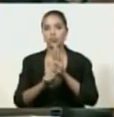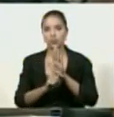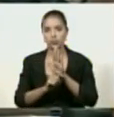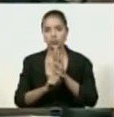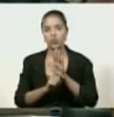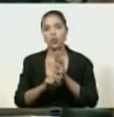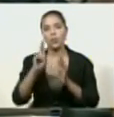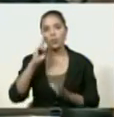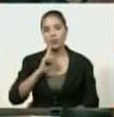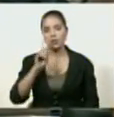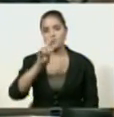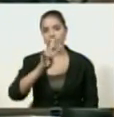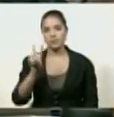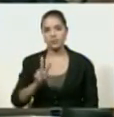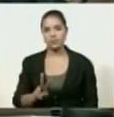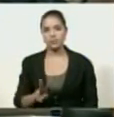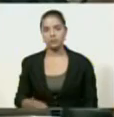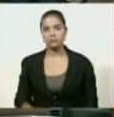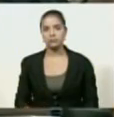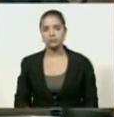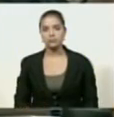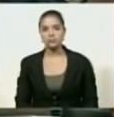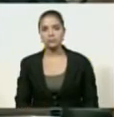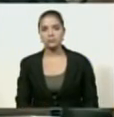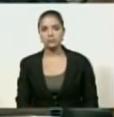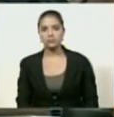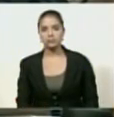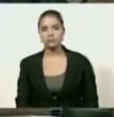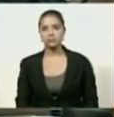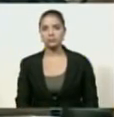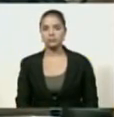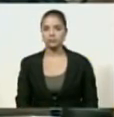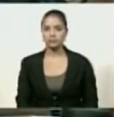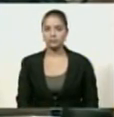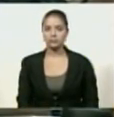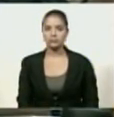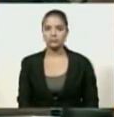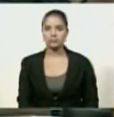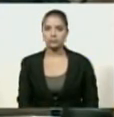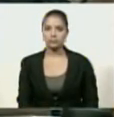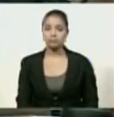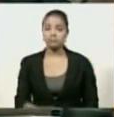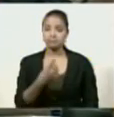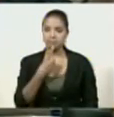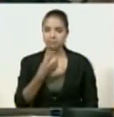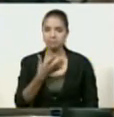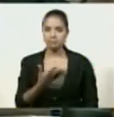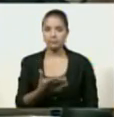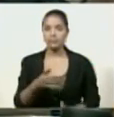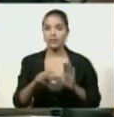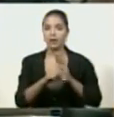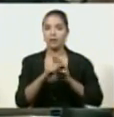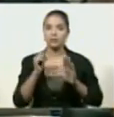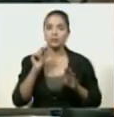Constitución Bolivariana de Venezuela, los cuales establecen que,